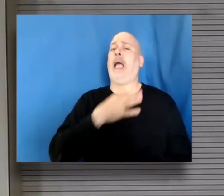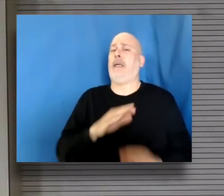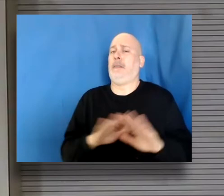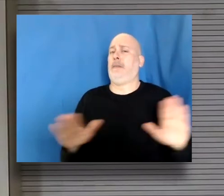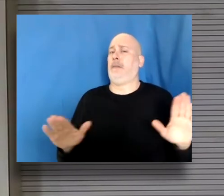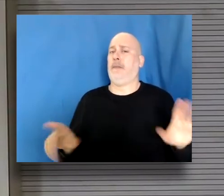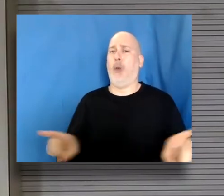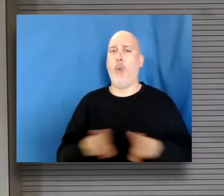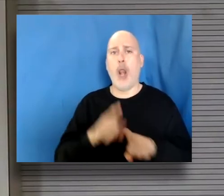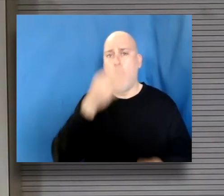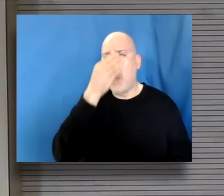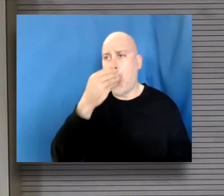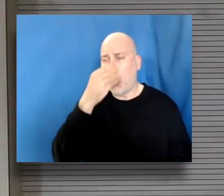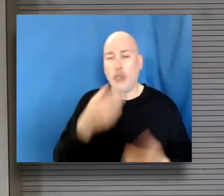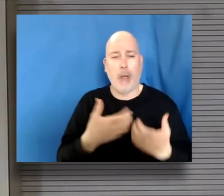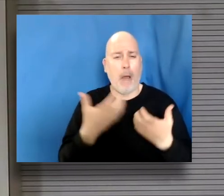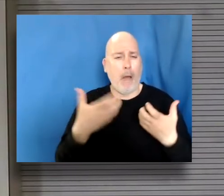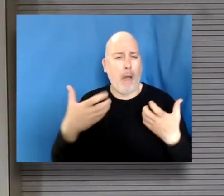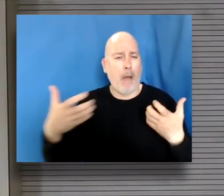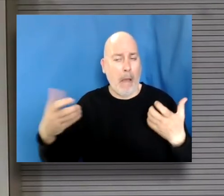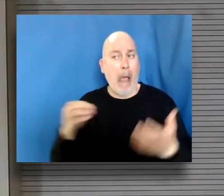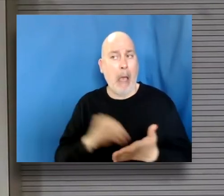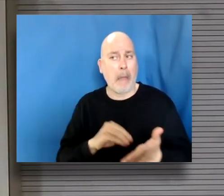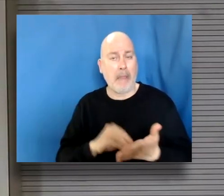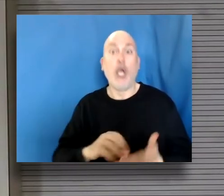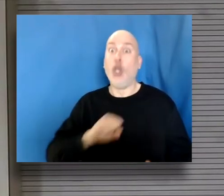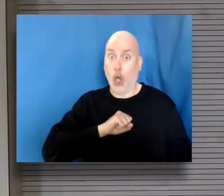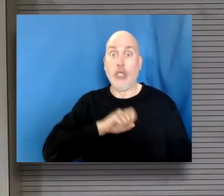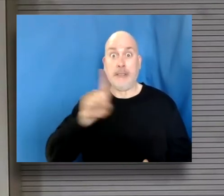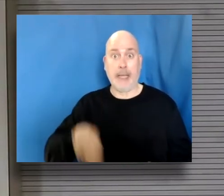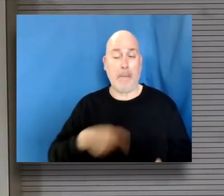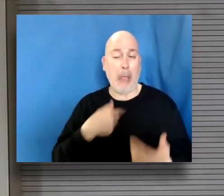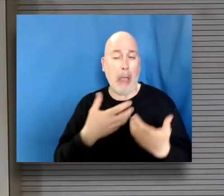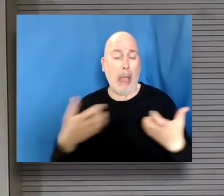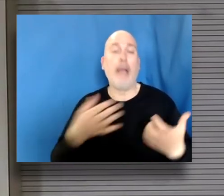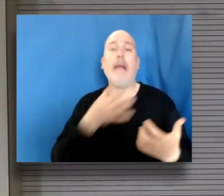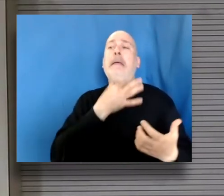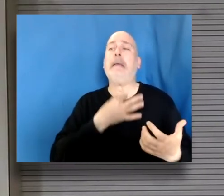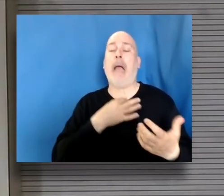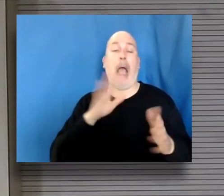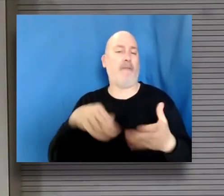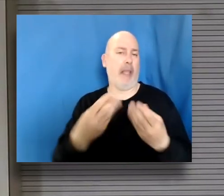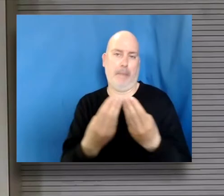mocos pueden durar muchos días, la tos muchas veces también puede durar muchos días y no